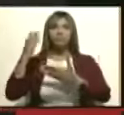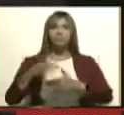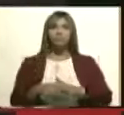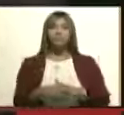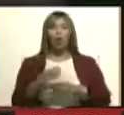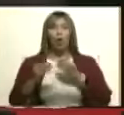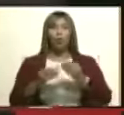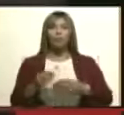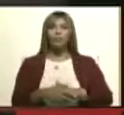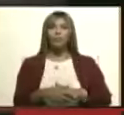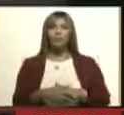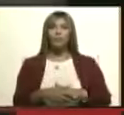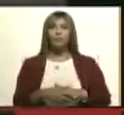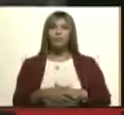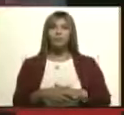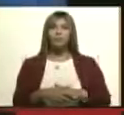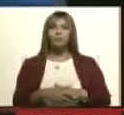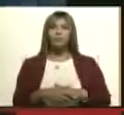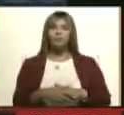pantalla